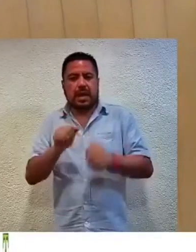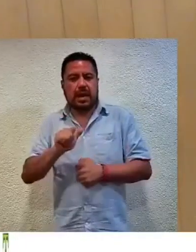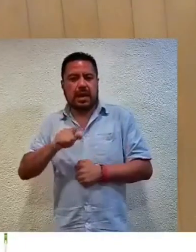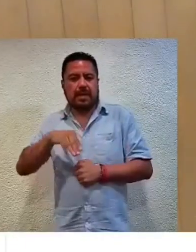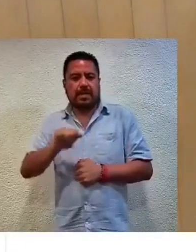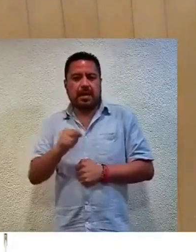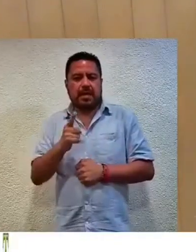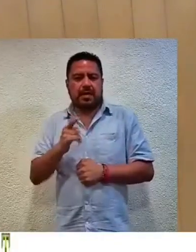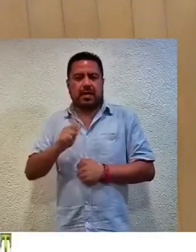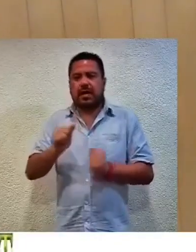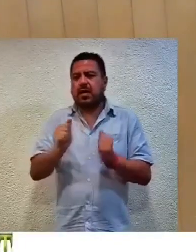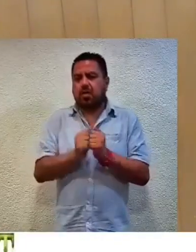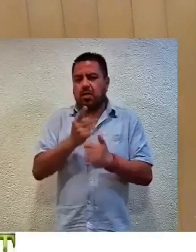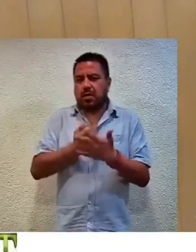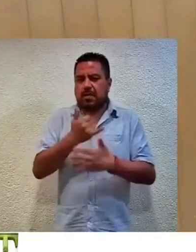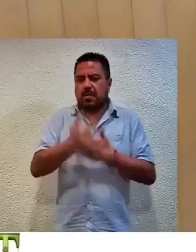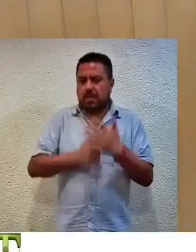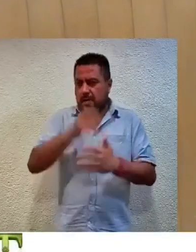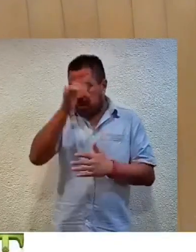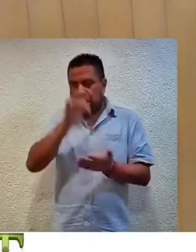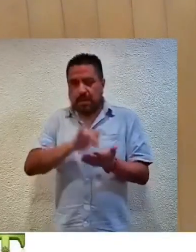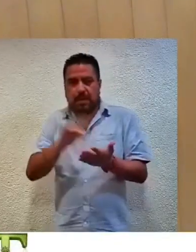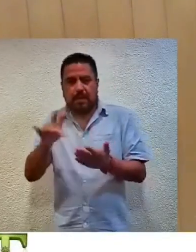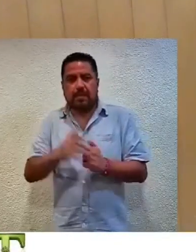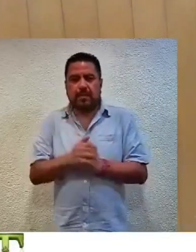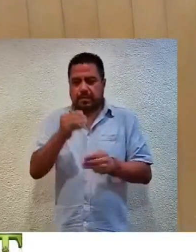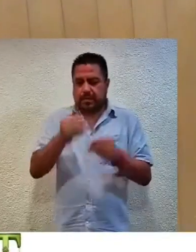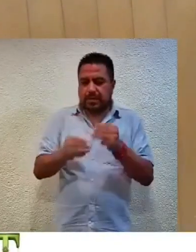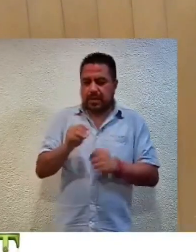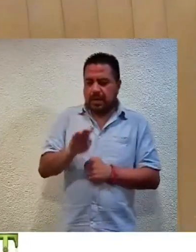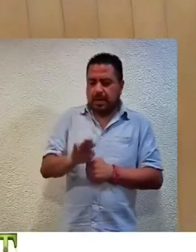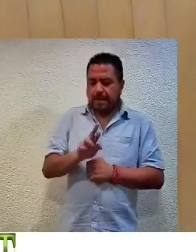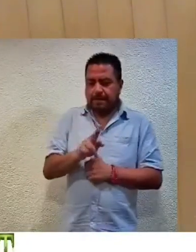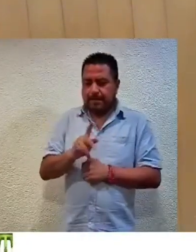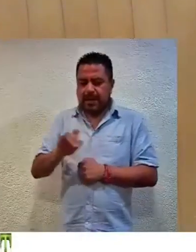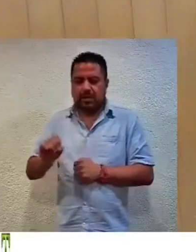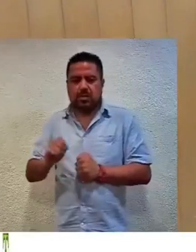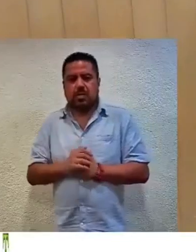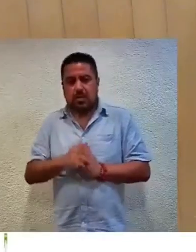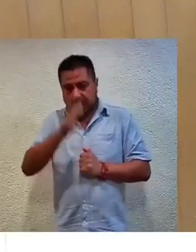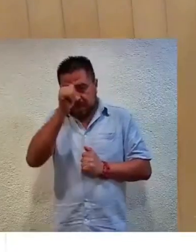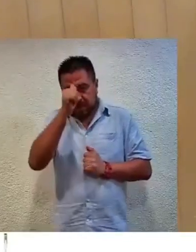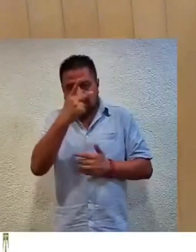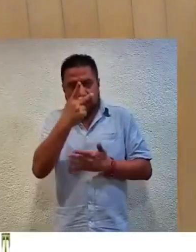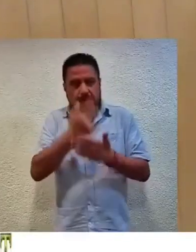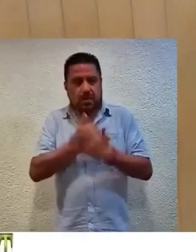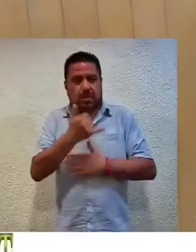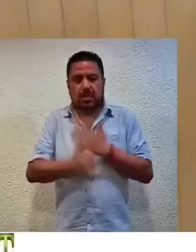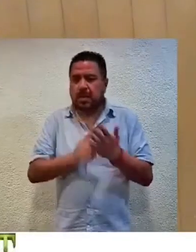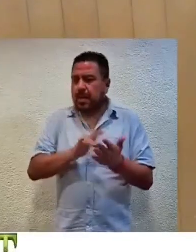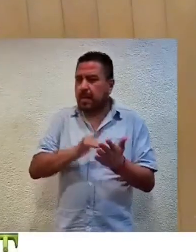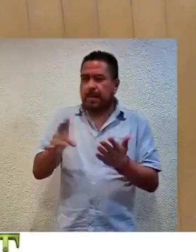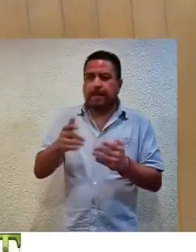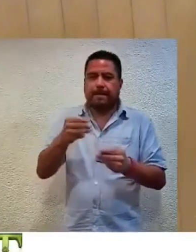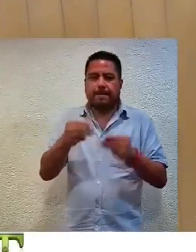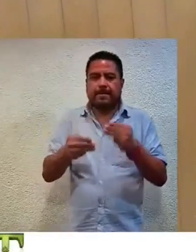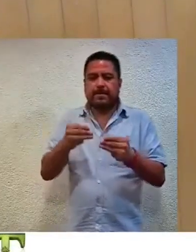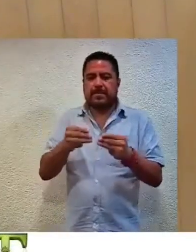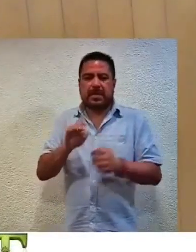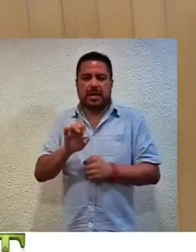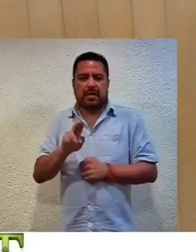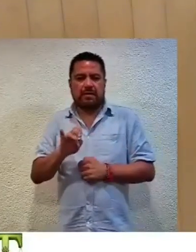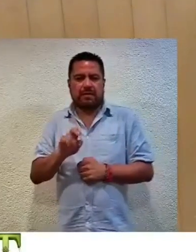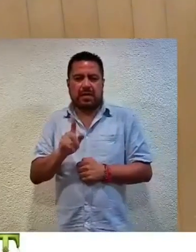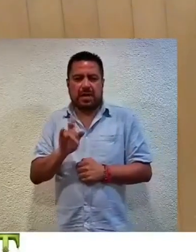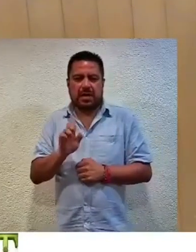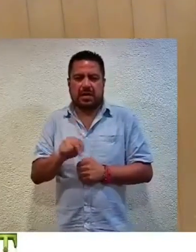Eugenio Alcaraz con el proyecto gracias magistrada magistrada Hilda Rosa Delgado Brito gracias magistrada magistrada ponente